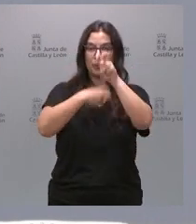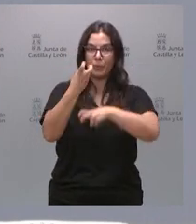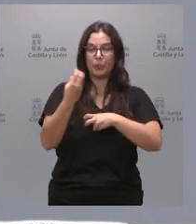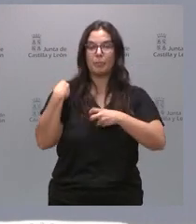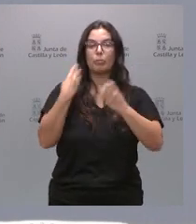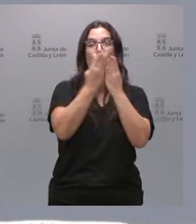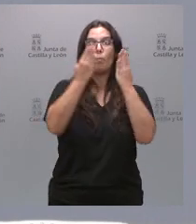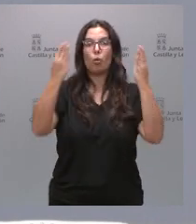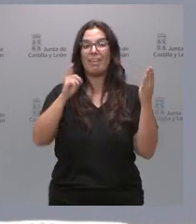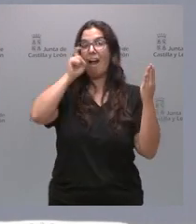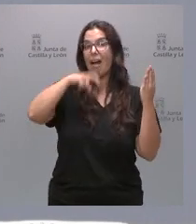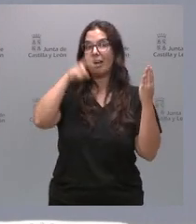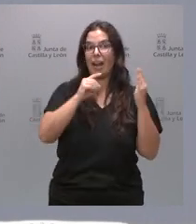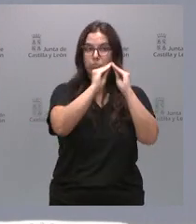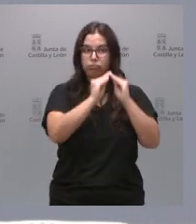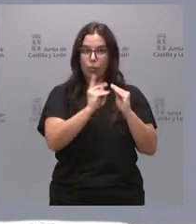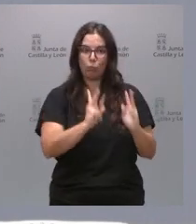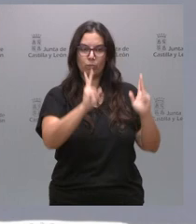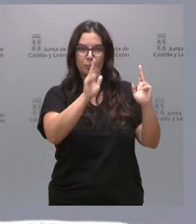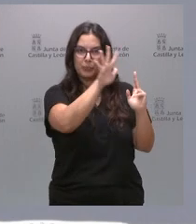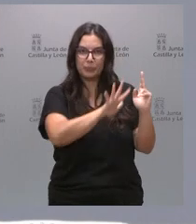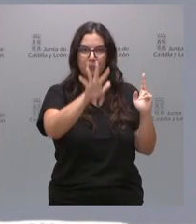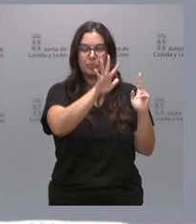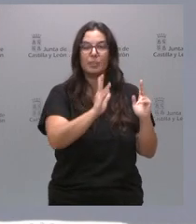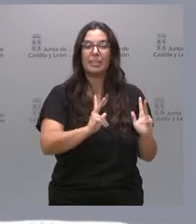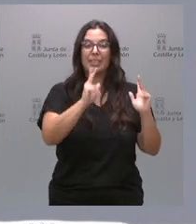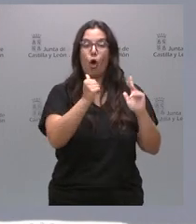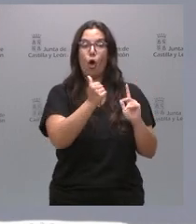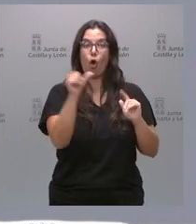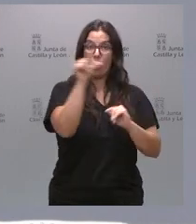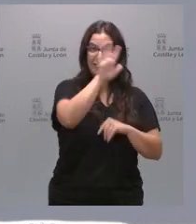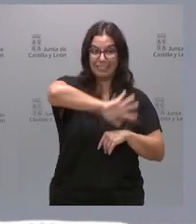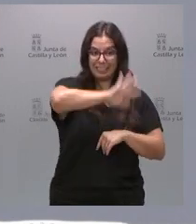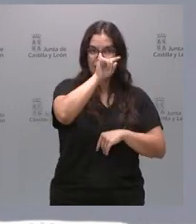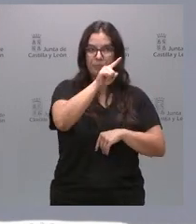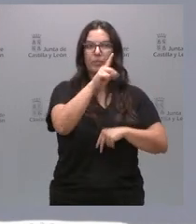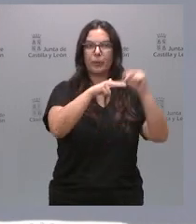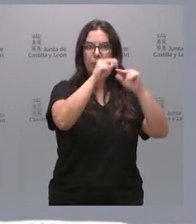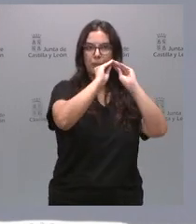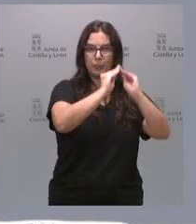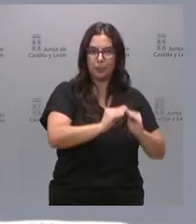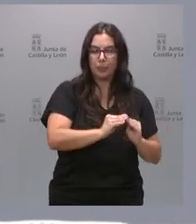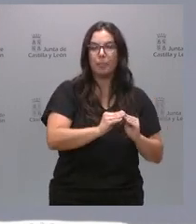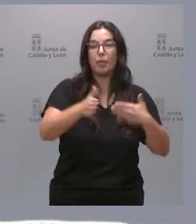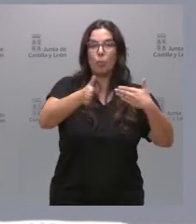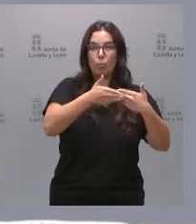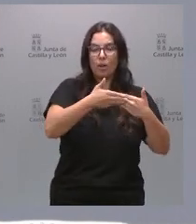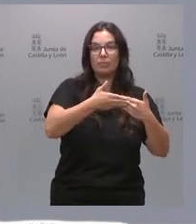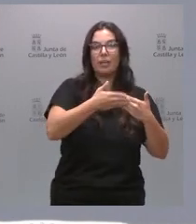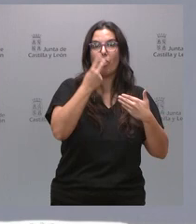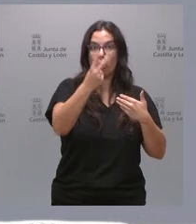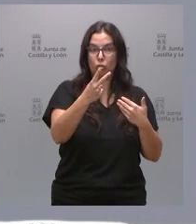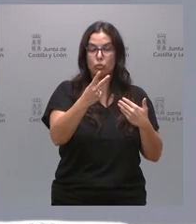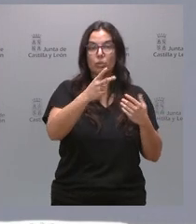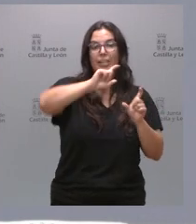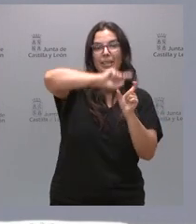de la Muralla de Aguilar de campo en Palencia se trata de restaurar el tramo oeste de las puertas de la barbacana y de tobalina